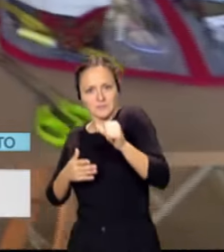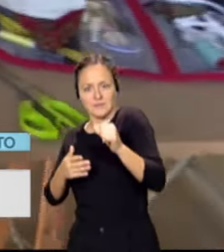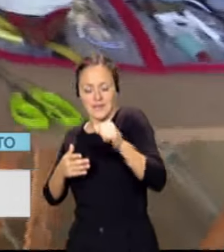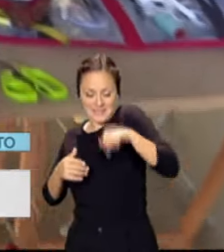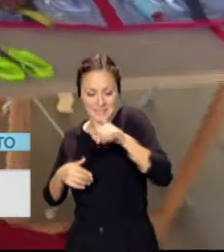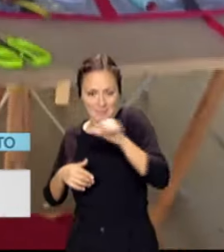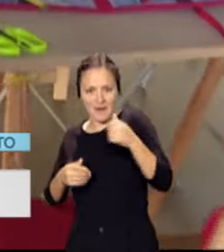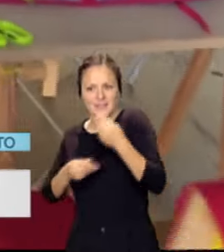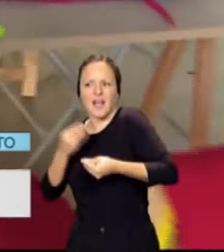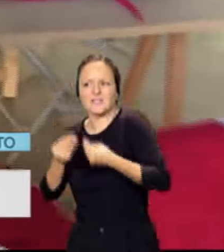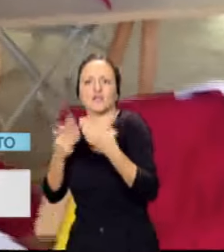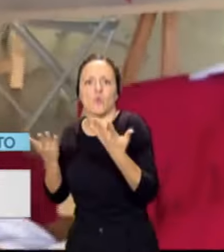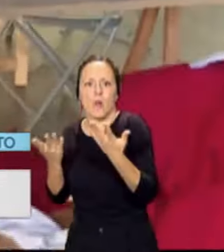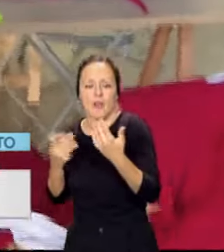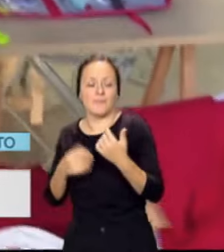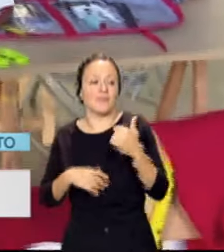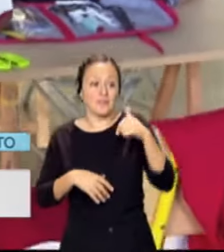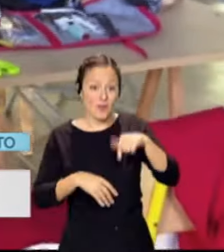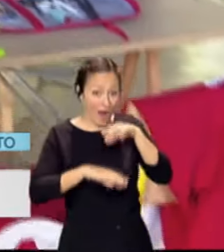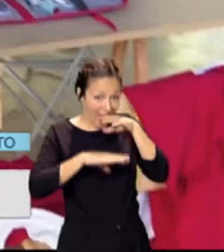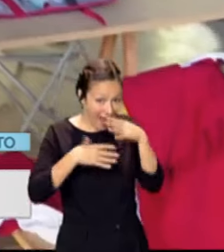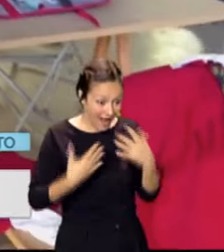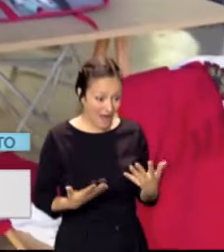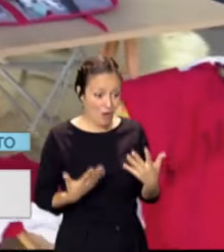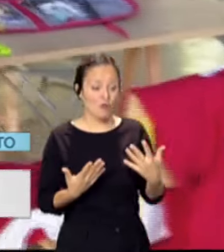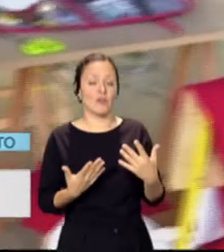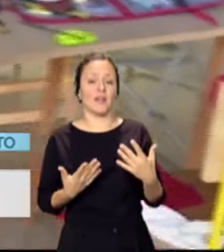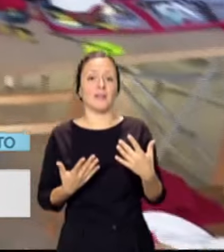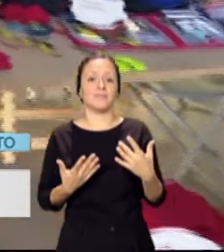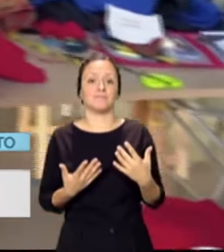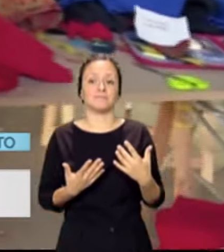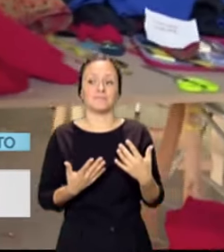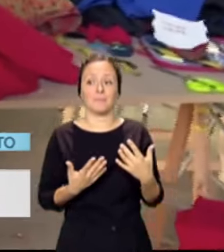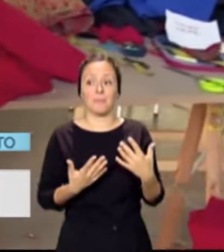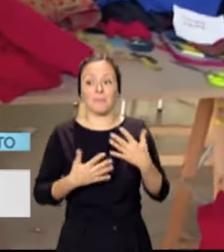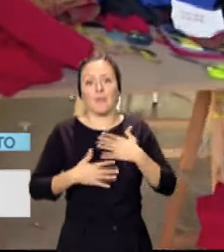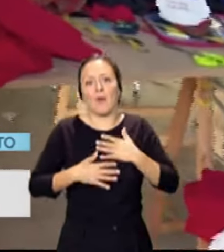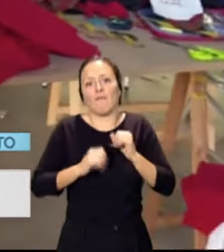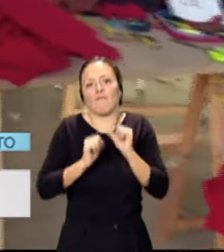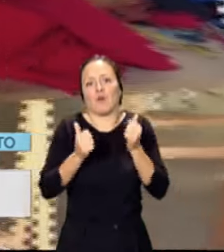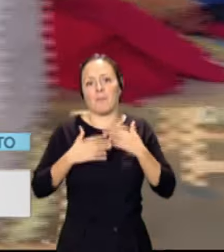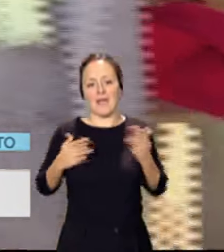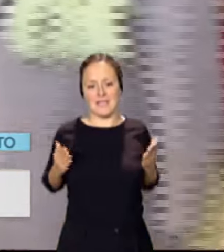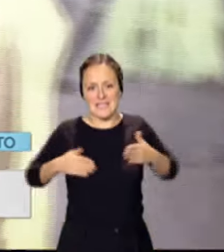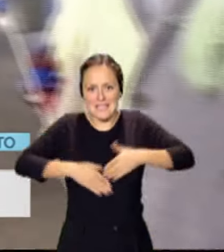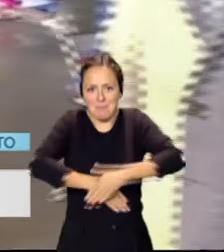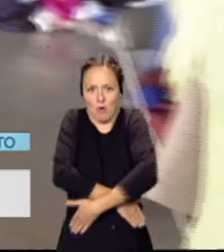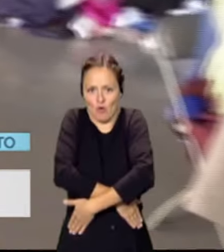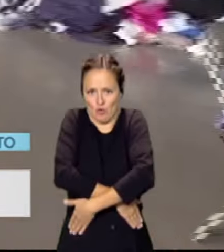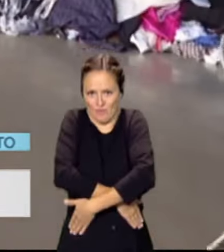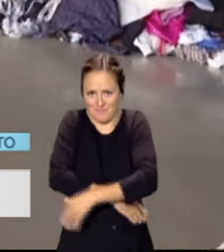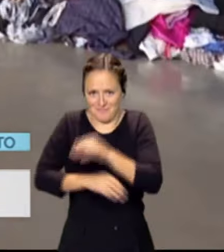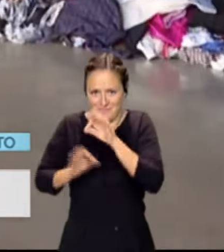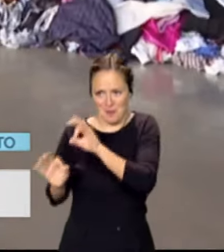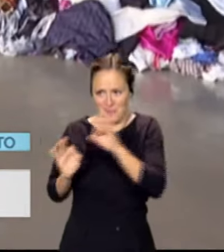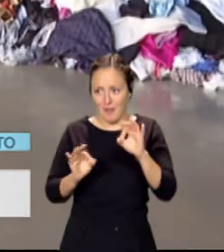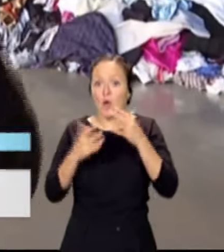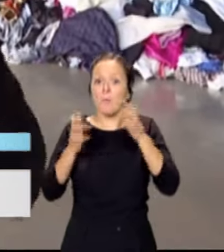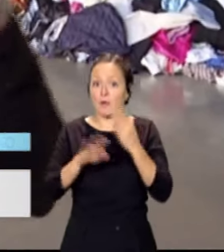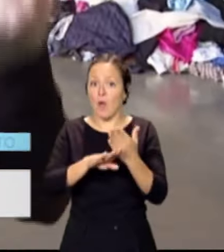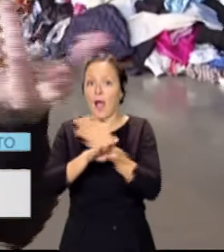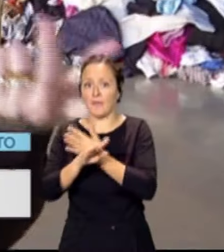yo eh Ahora estoy trabajando con un mi versión de un kimono pero ya he hecho una pequeña cápsula